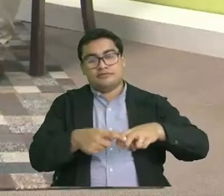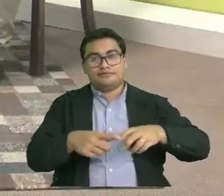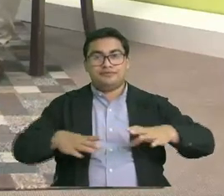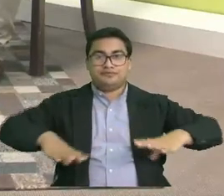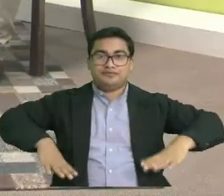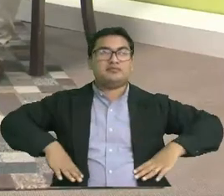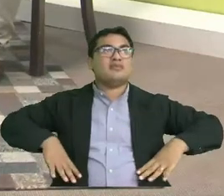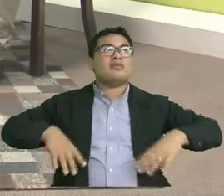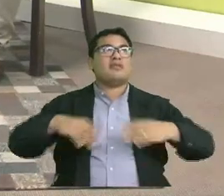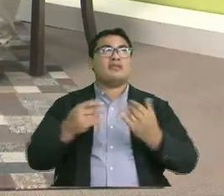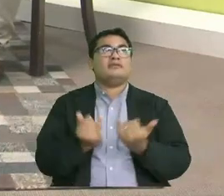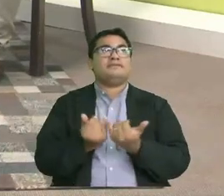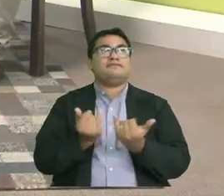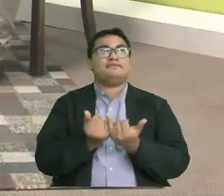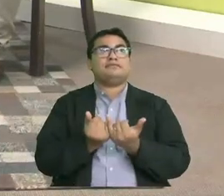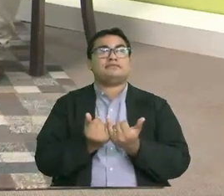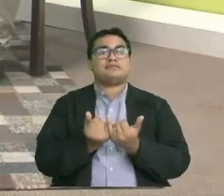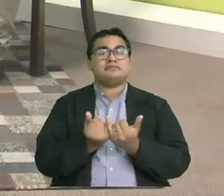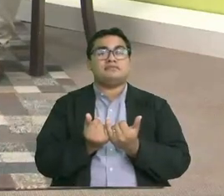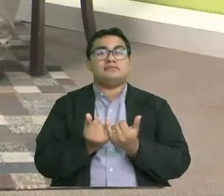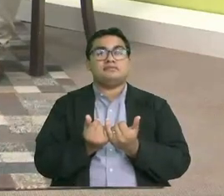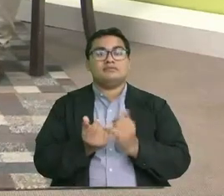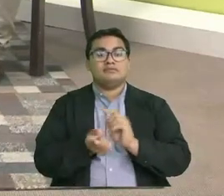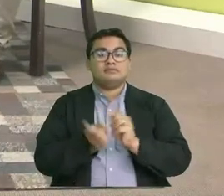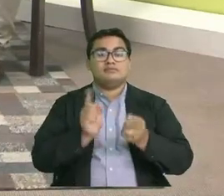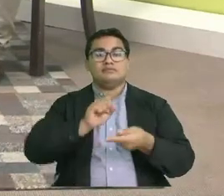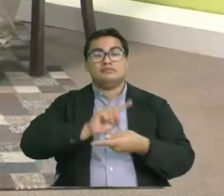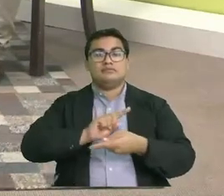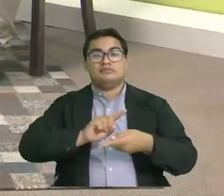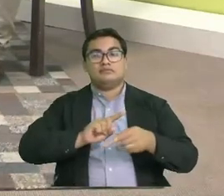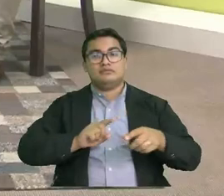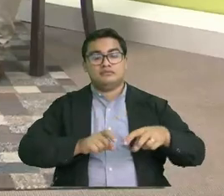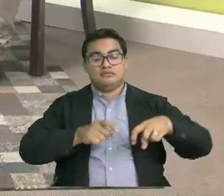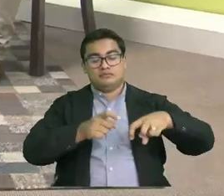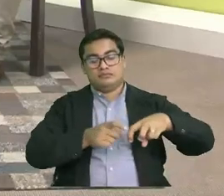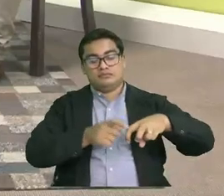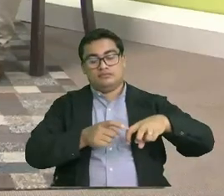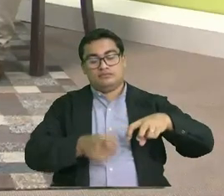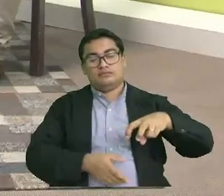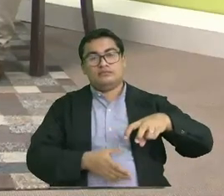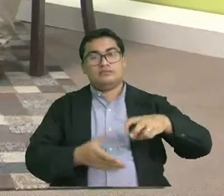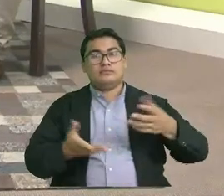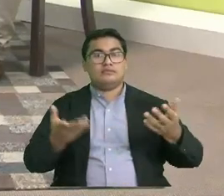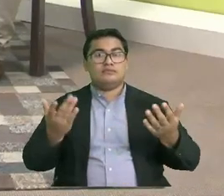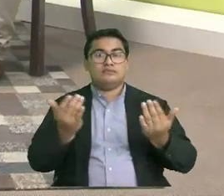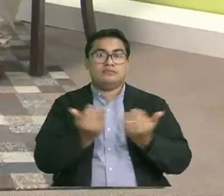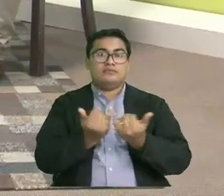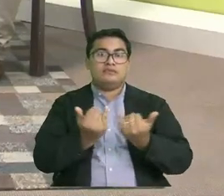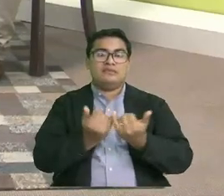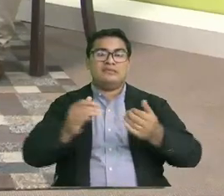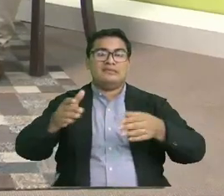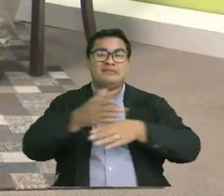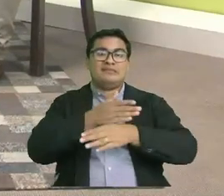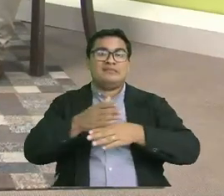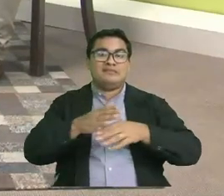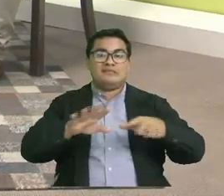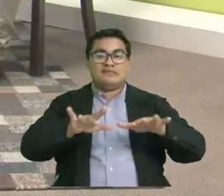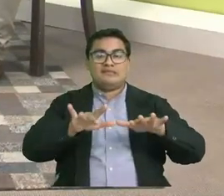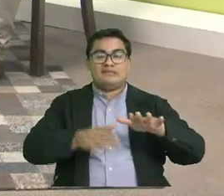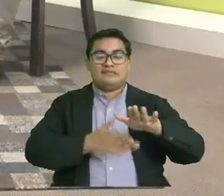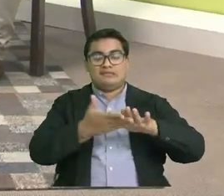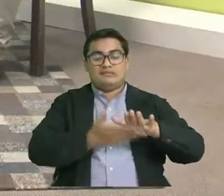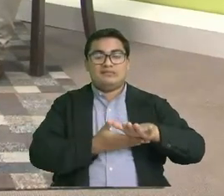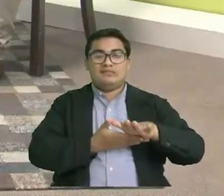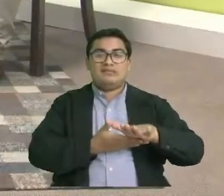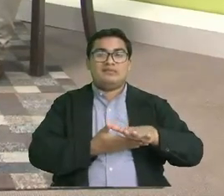Entonces, al modificar los ángulos en el pie, también se modifican los ángulos en la rodilla y los ángulos en la cadera. Y de las complicaciones del pie plano vienen